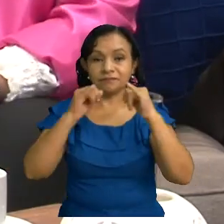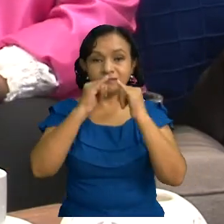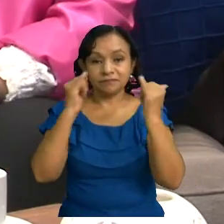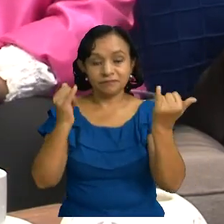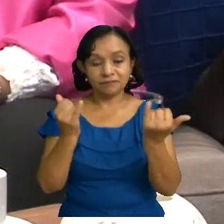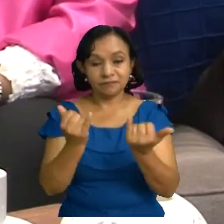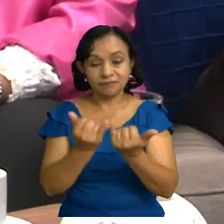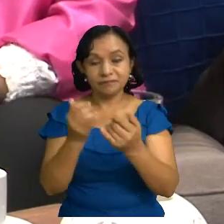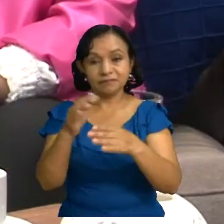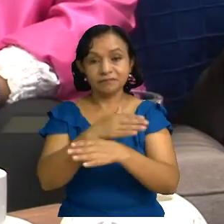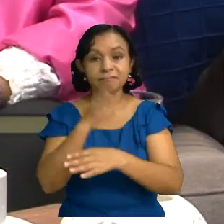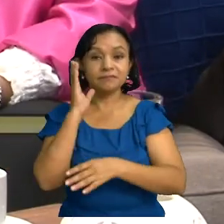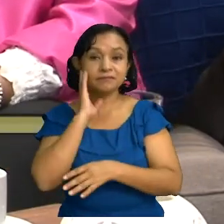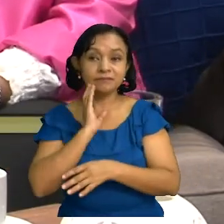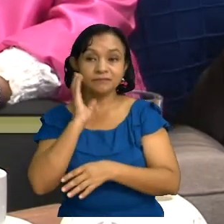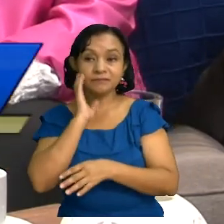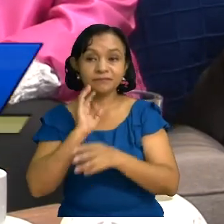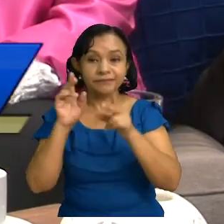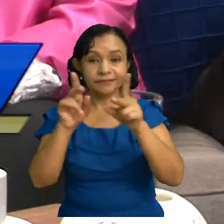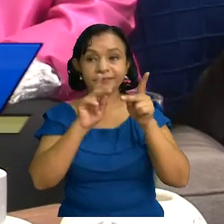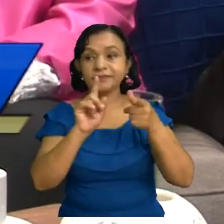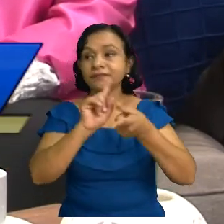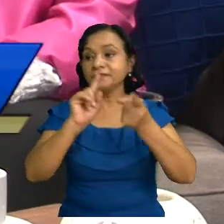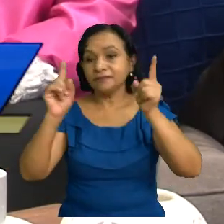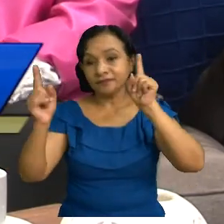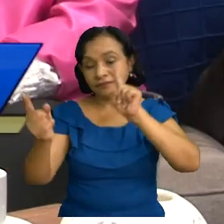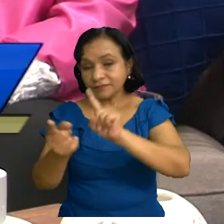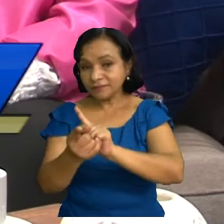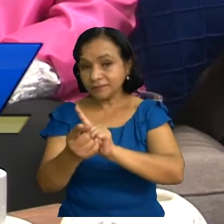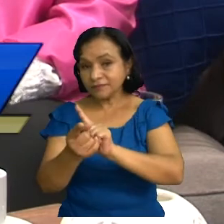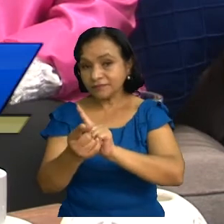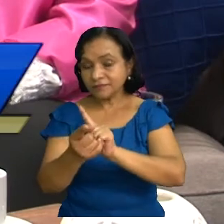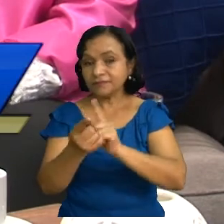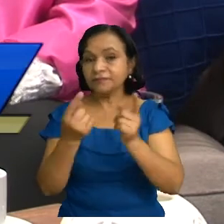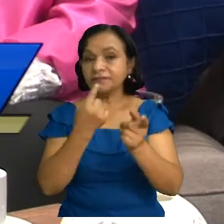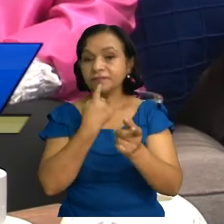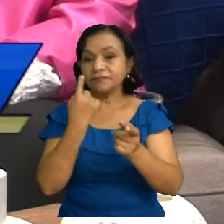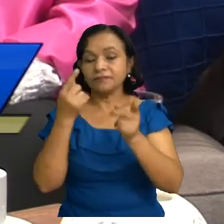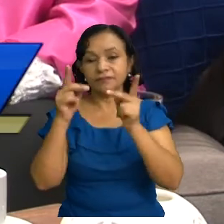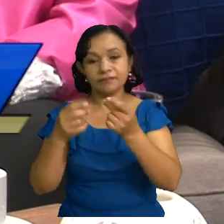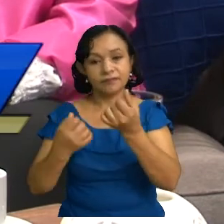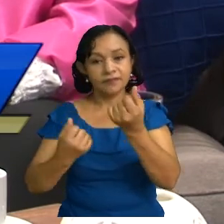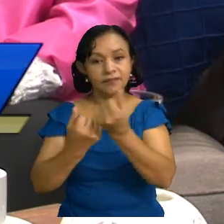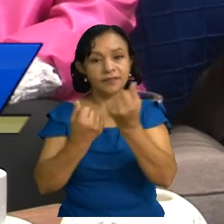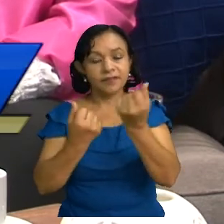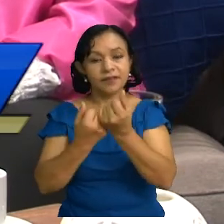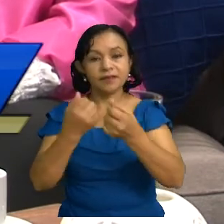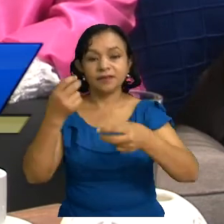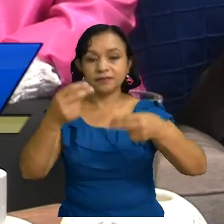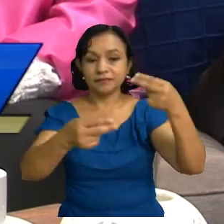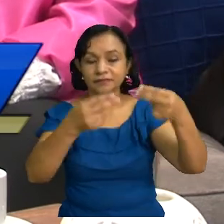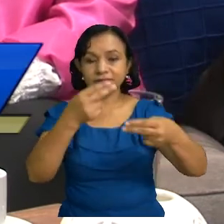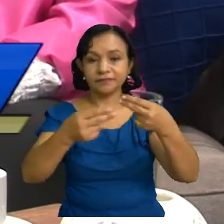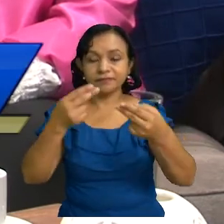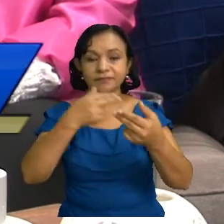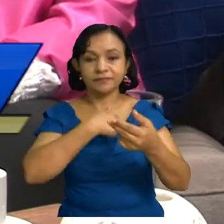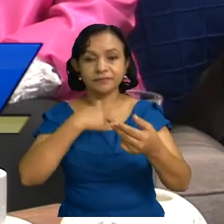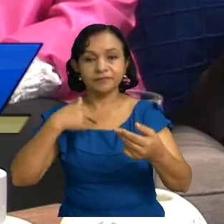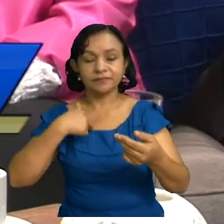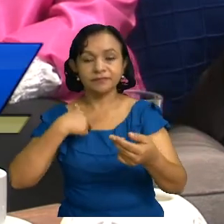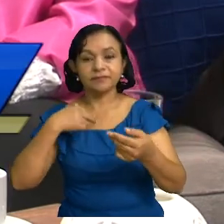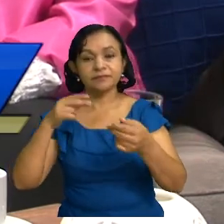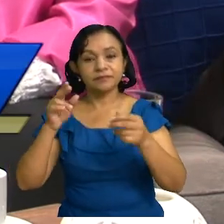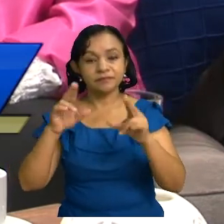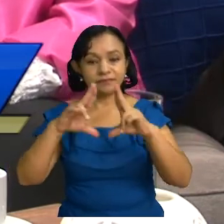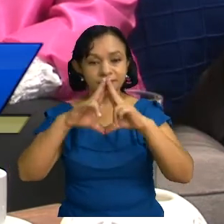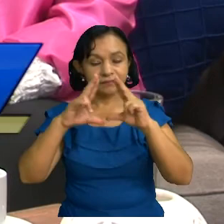de expertos ante el cambio climático y que son quienes respaldan cada dato que genera a cada país